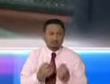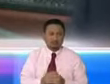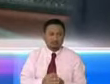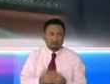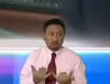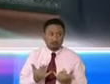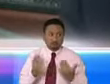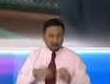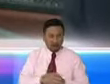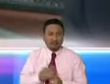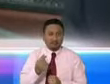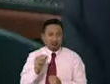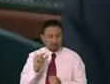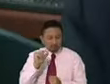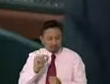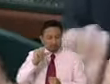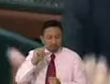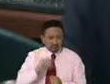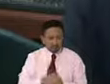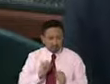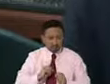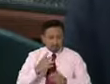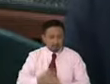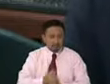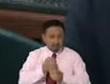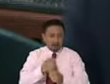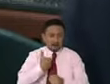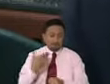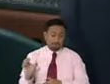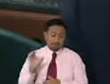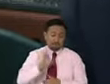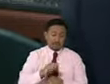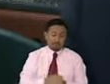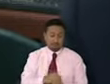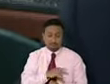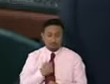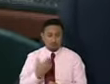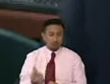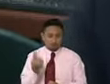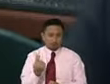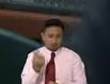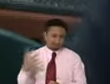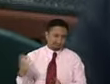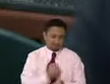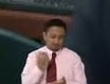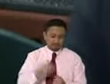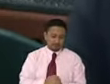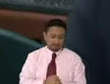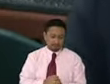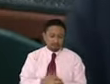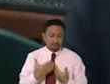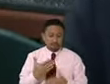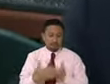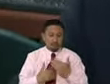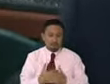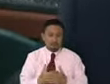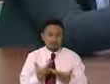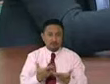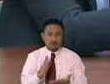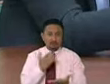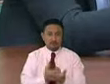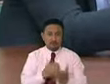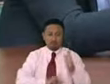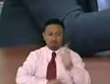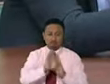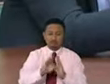voy a subir un poquito los precios para recuperar mi inversión, para recuperar mi ganancia, etcétera, y vamos a tener un repunte inflacionario. En